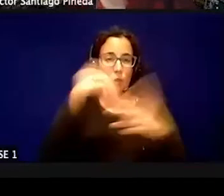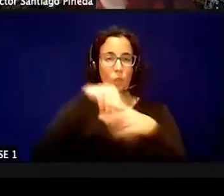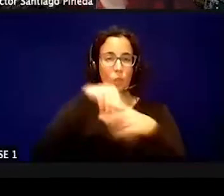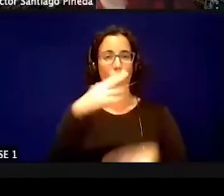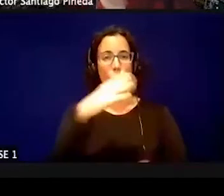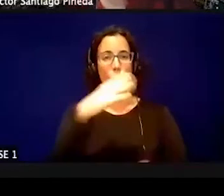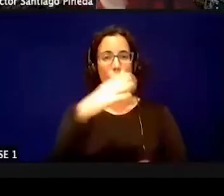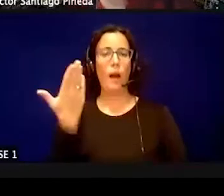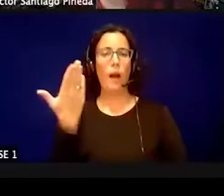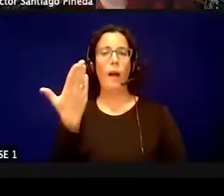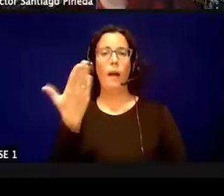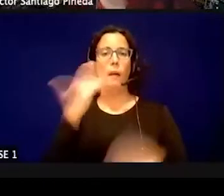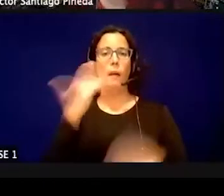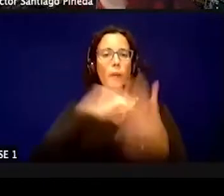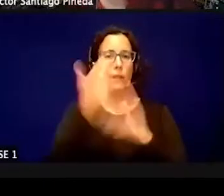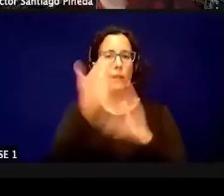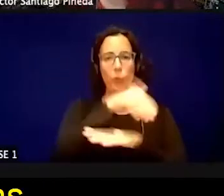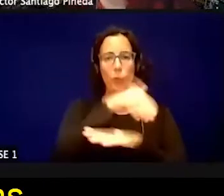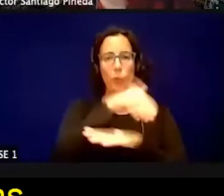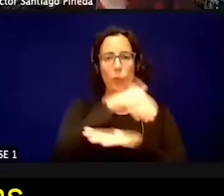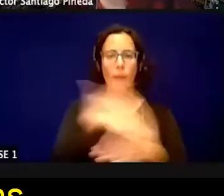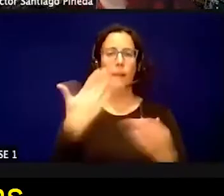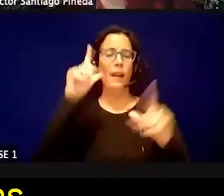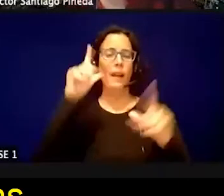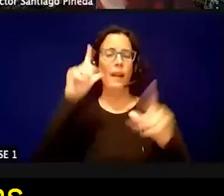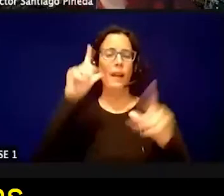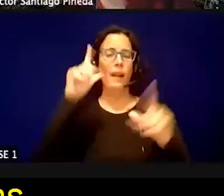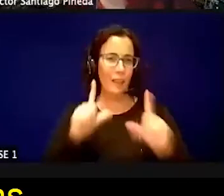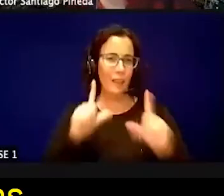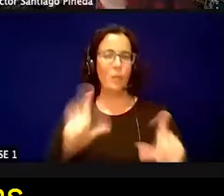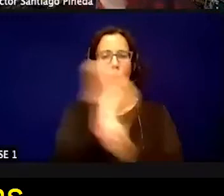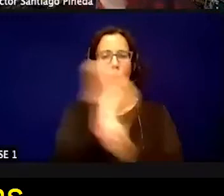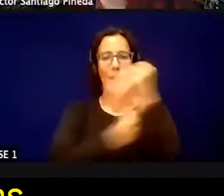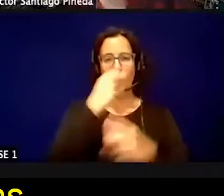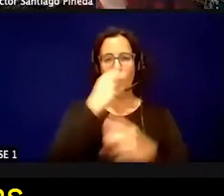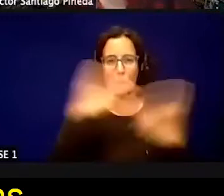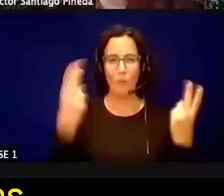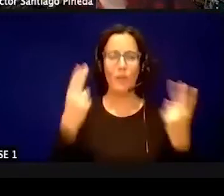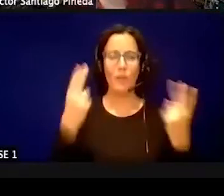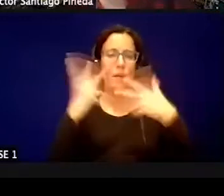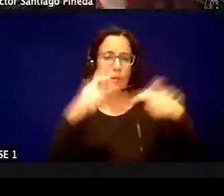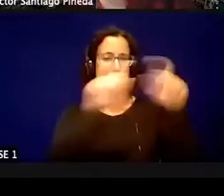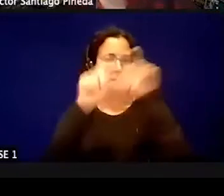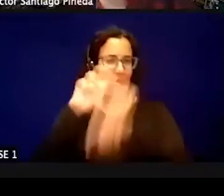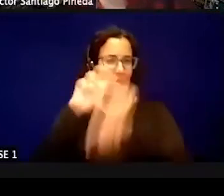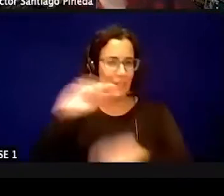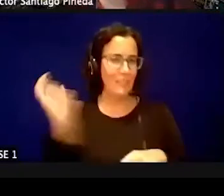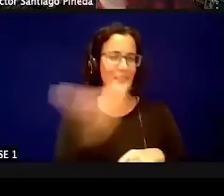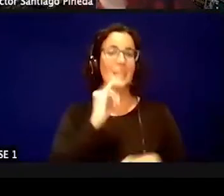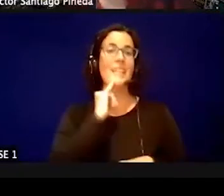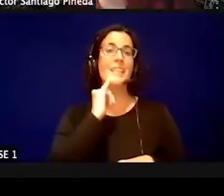urbana regional, licenciatura en economía política, licenciatura en administración de empresas. Habla 6